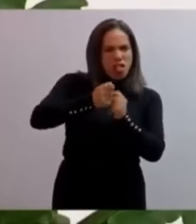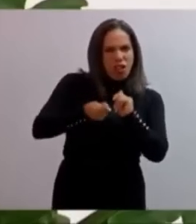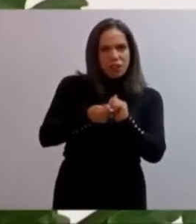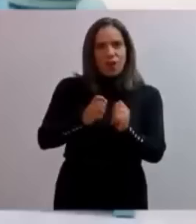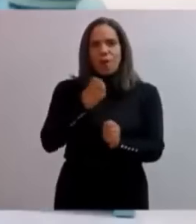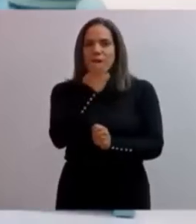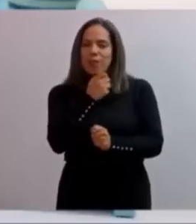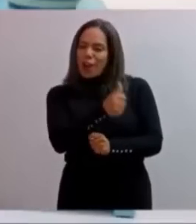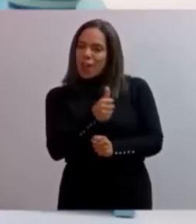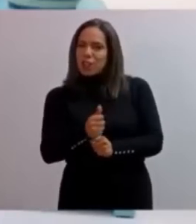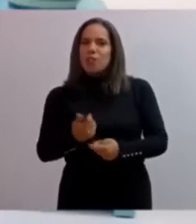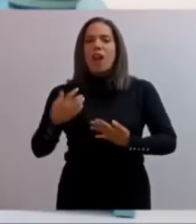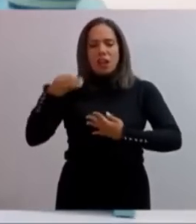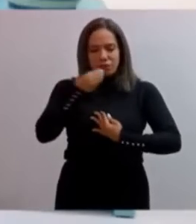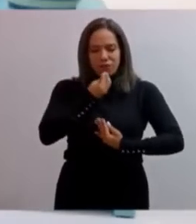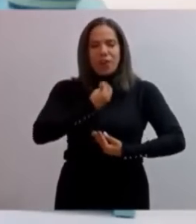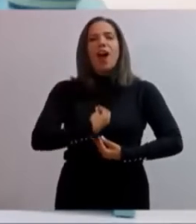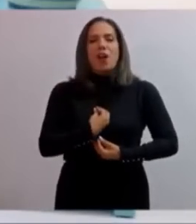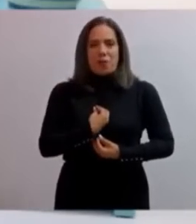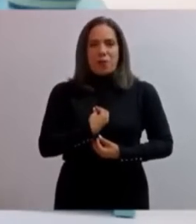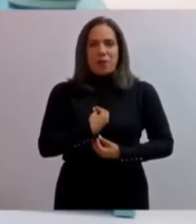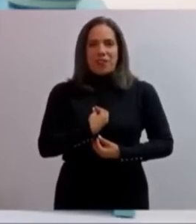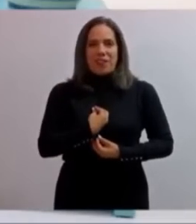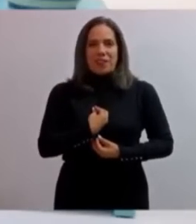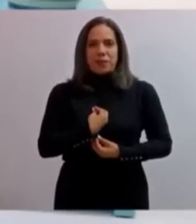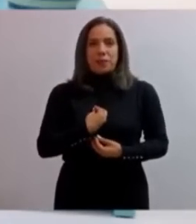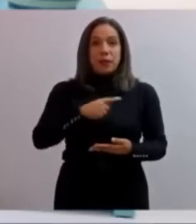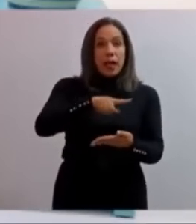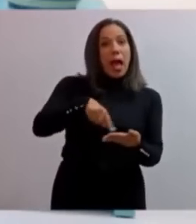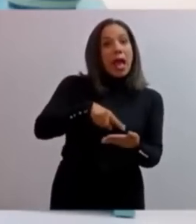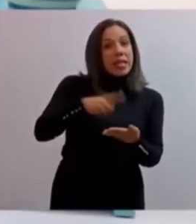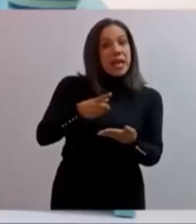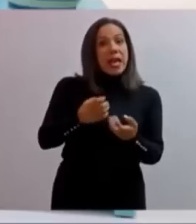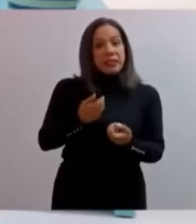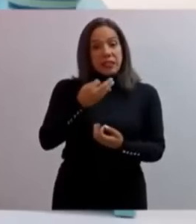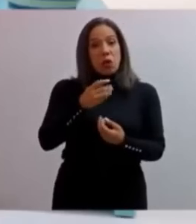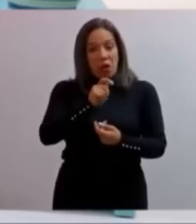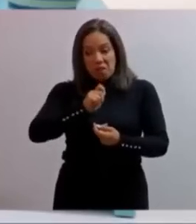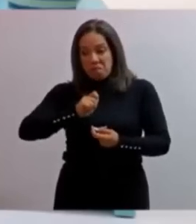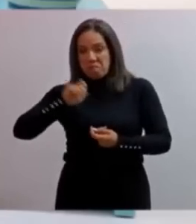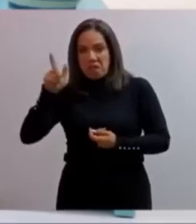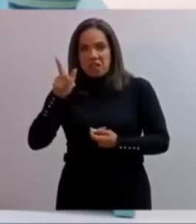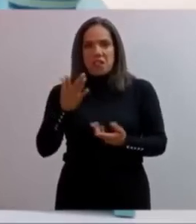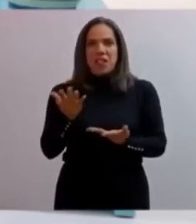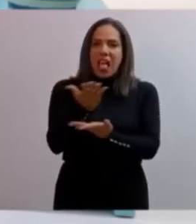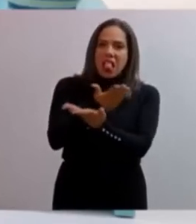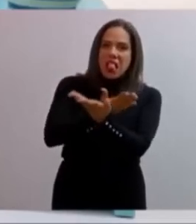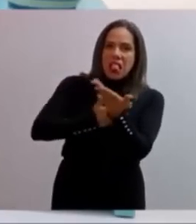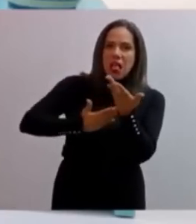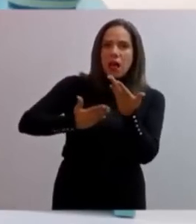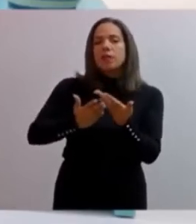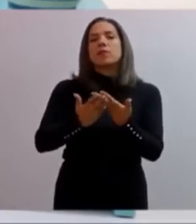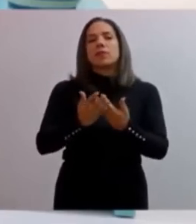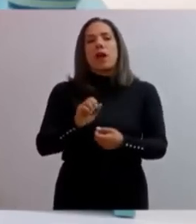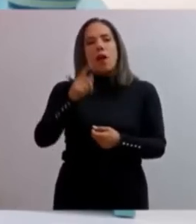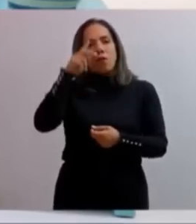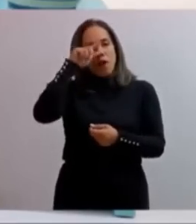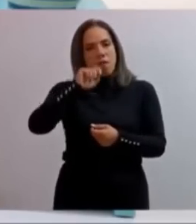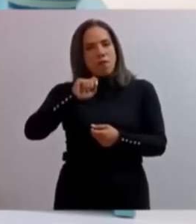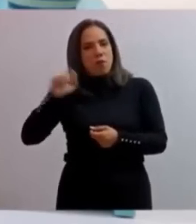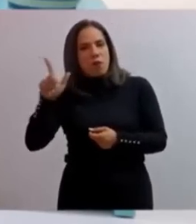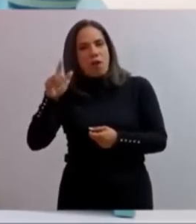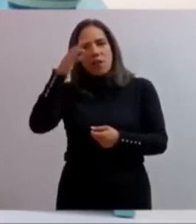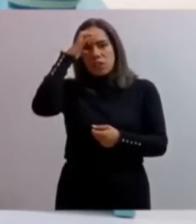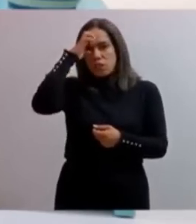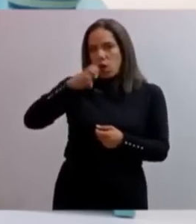comprometida. Contamos con este espacio formal dedicado al aprendizaje e intercambio de experiencias de las maestras y los maestros,